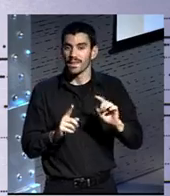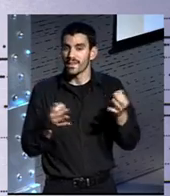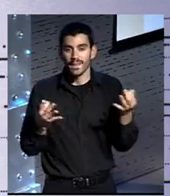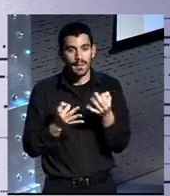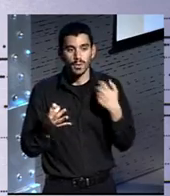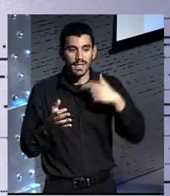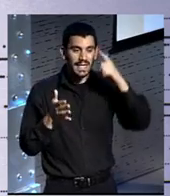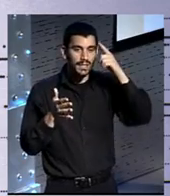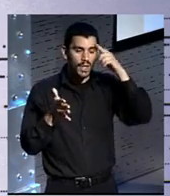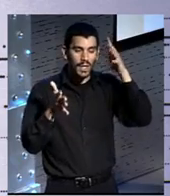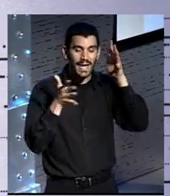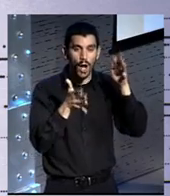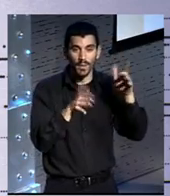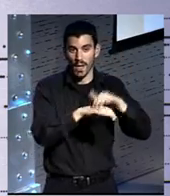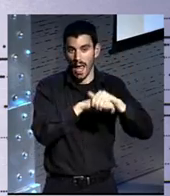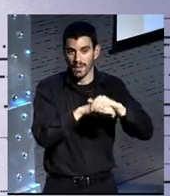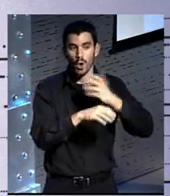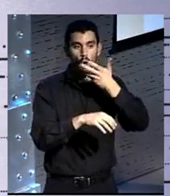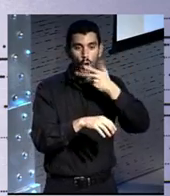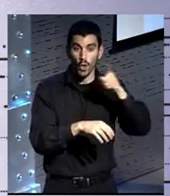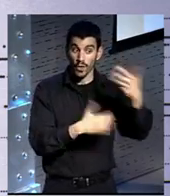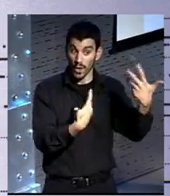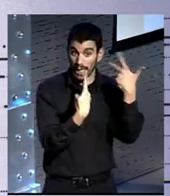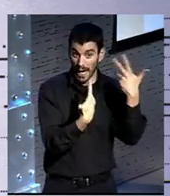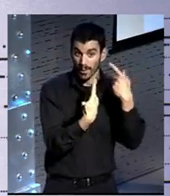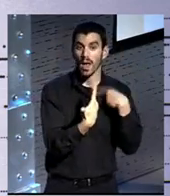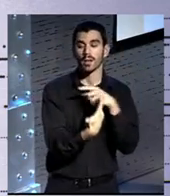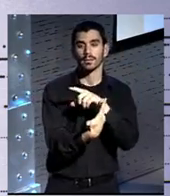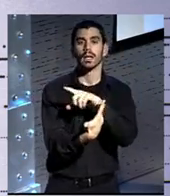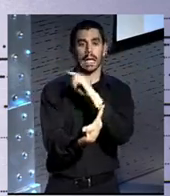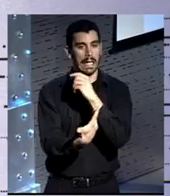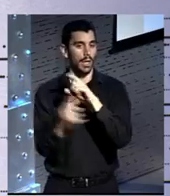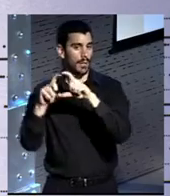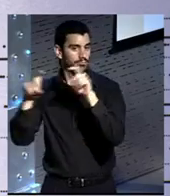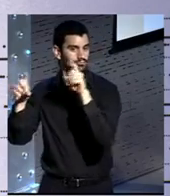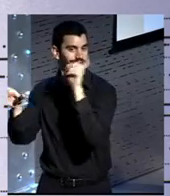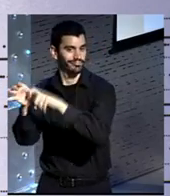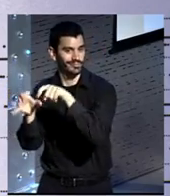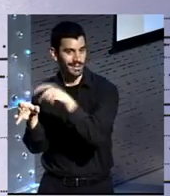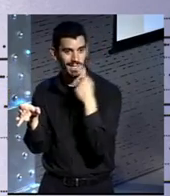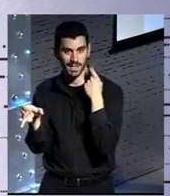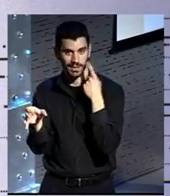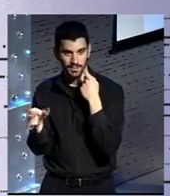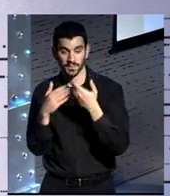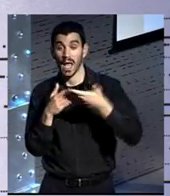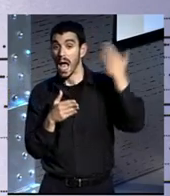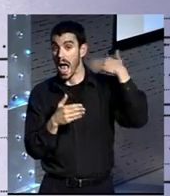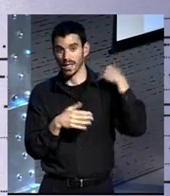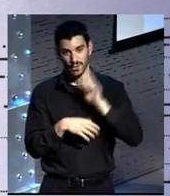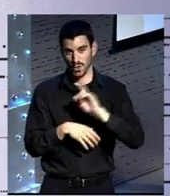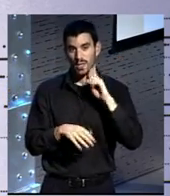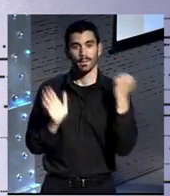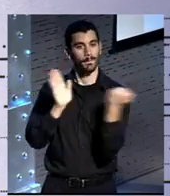de una entidad financiera, muy por delante de la proximidad, que históricamente era la razón por la cual los españoles elegíamos nuestro